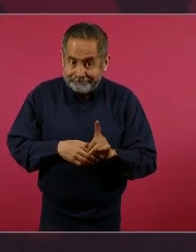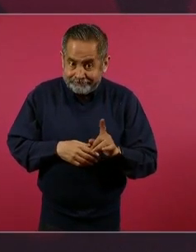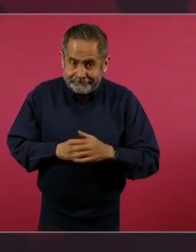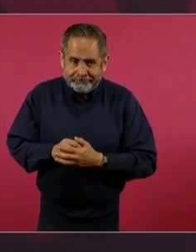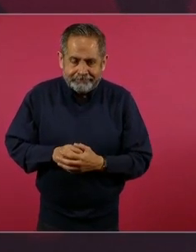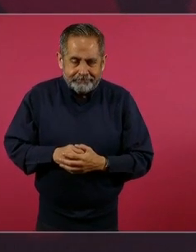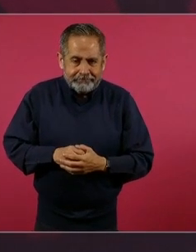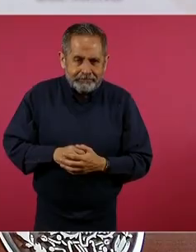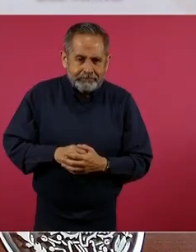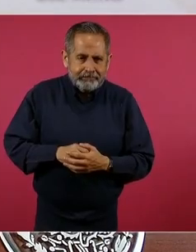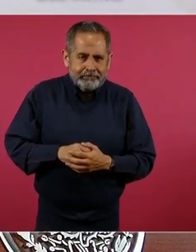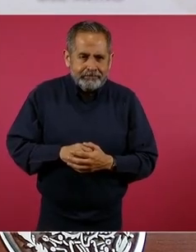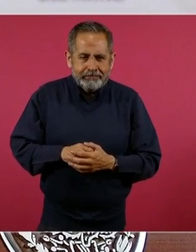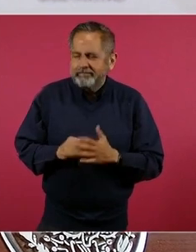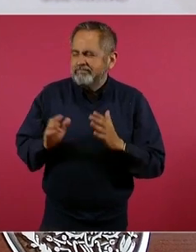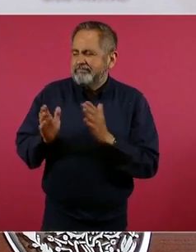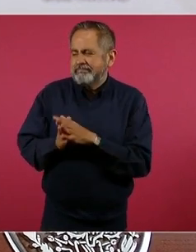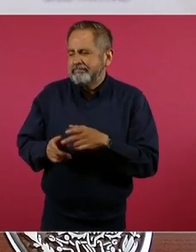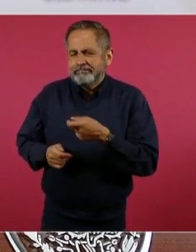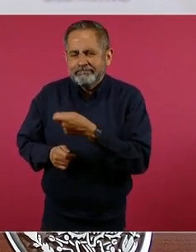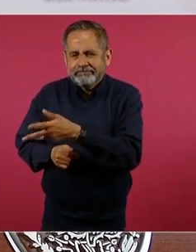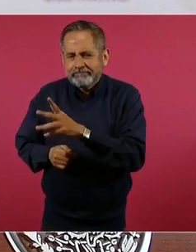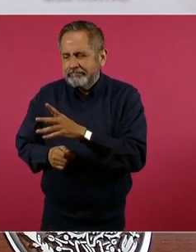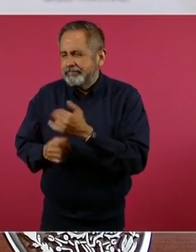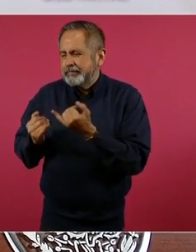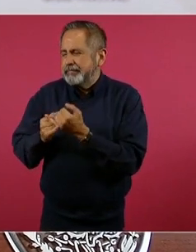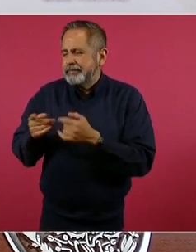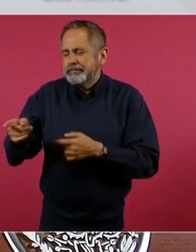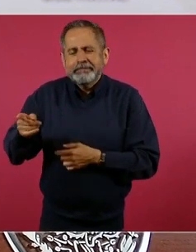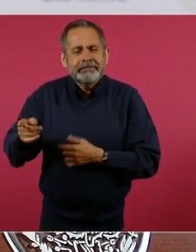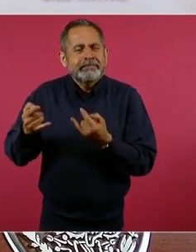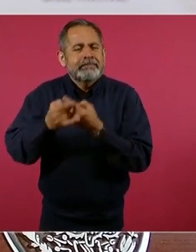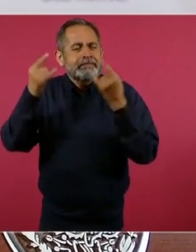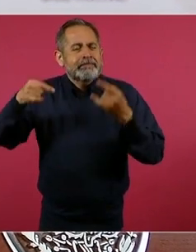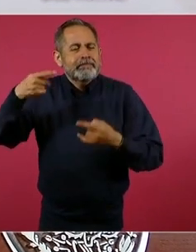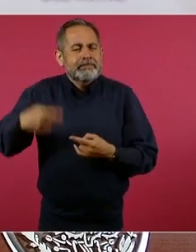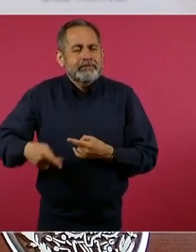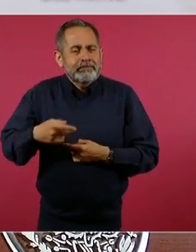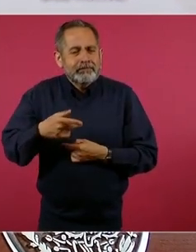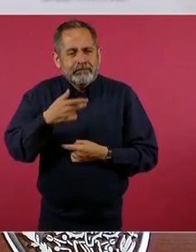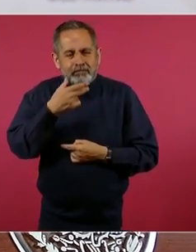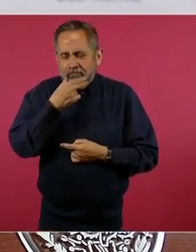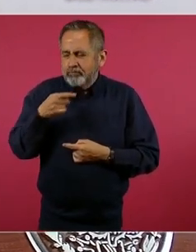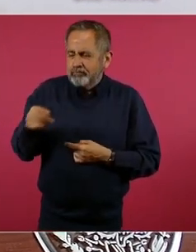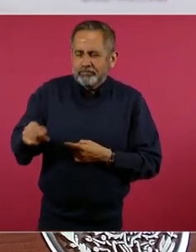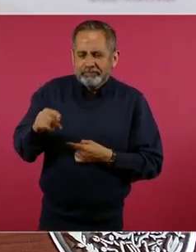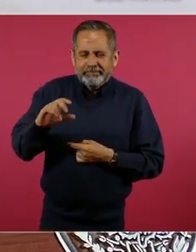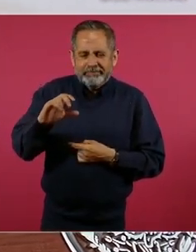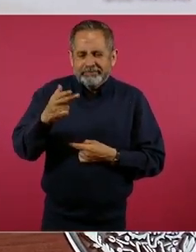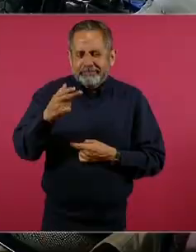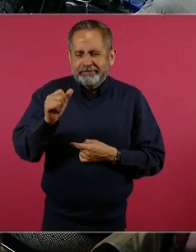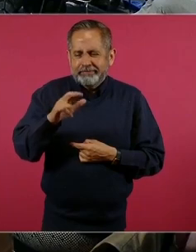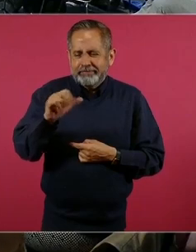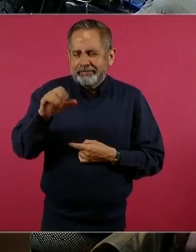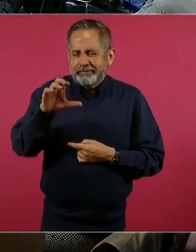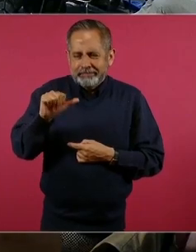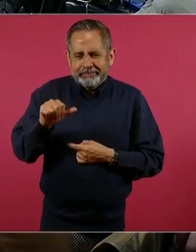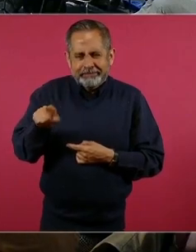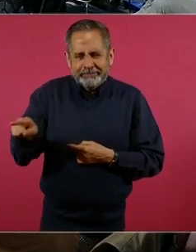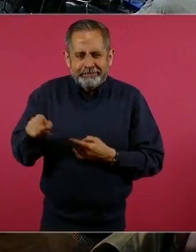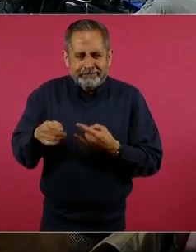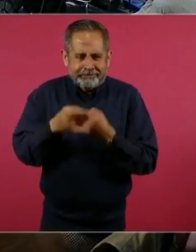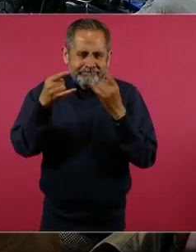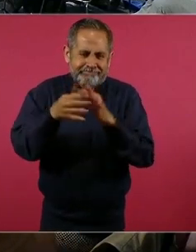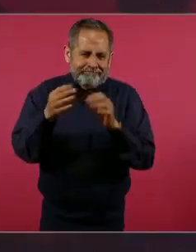Como en Al Charrasca de Peralvillo, que a lo mejor Miguel sí sabe la anécdota, pero yo no la puedo contar.